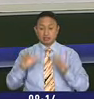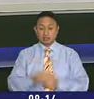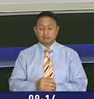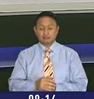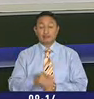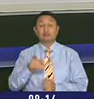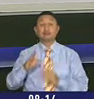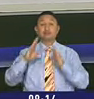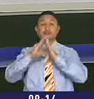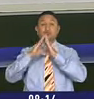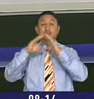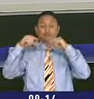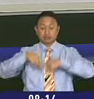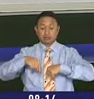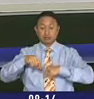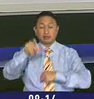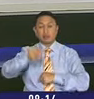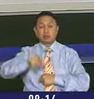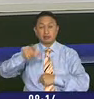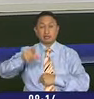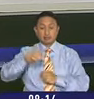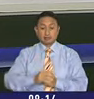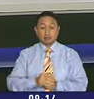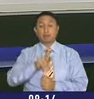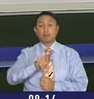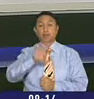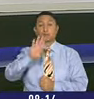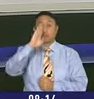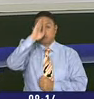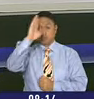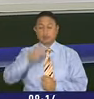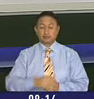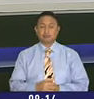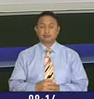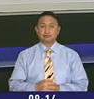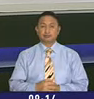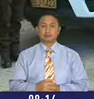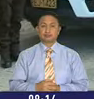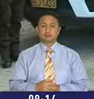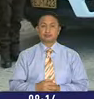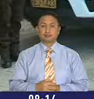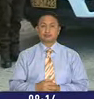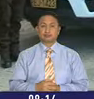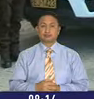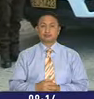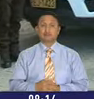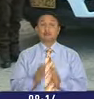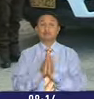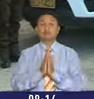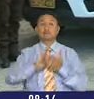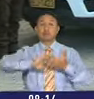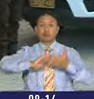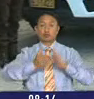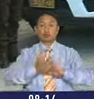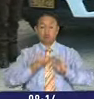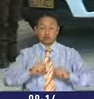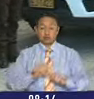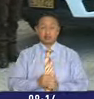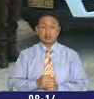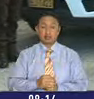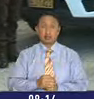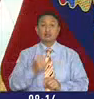dicha infraestructura estarán al servicio de la comunidad 21 uniformados. El pedido de la comunidad Luchador Eloy